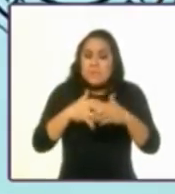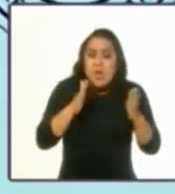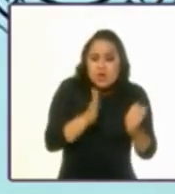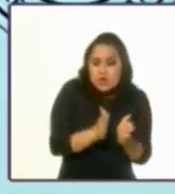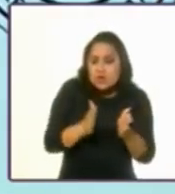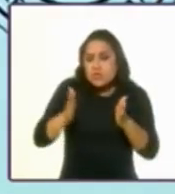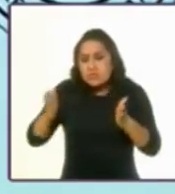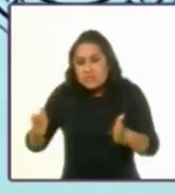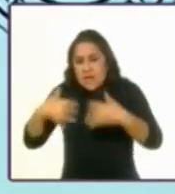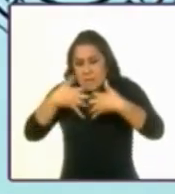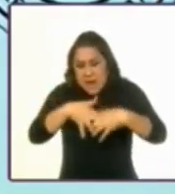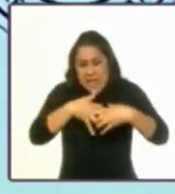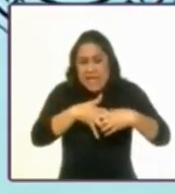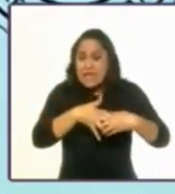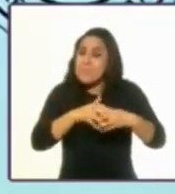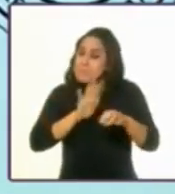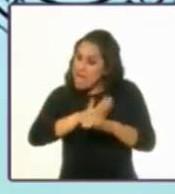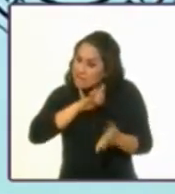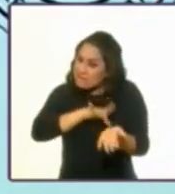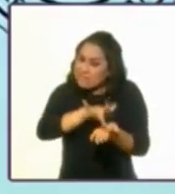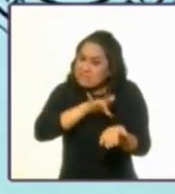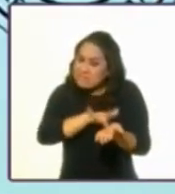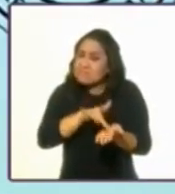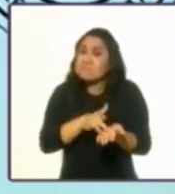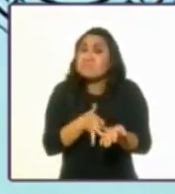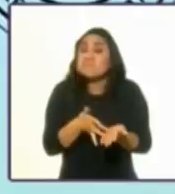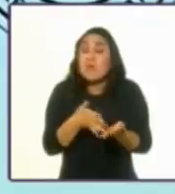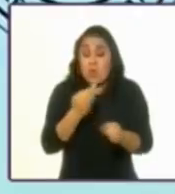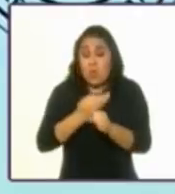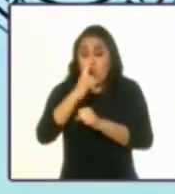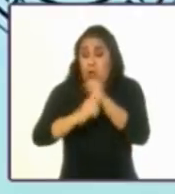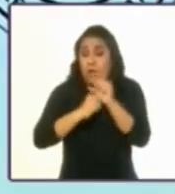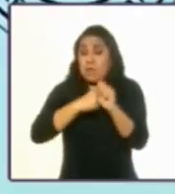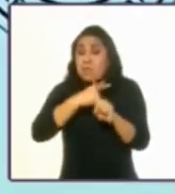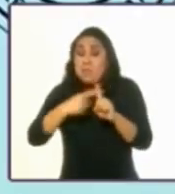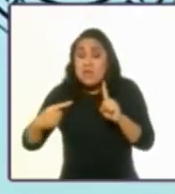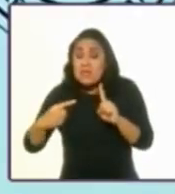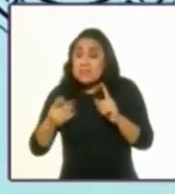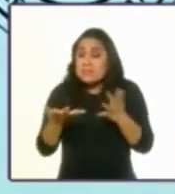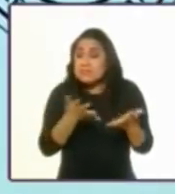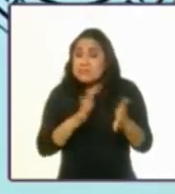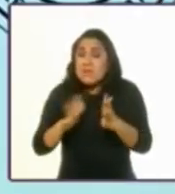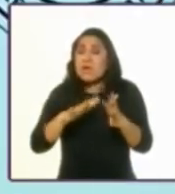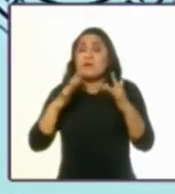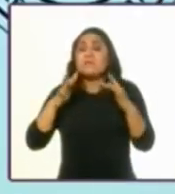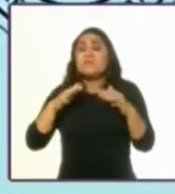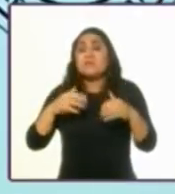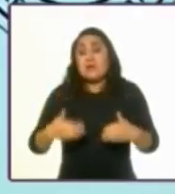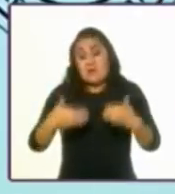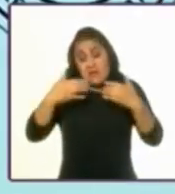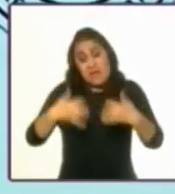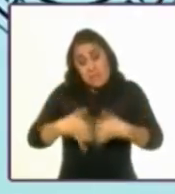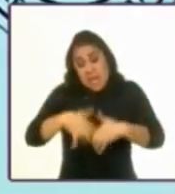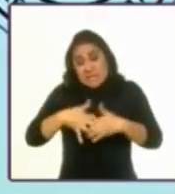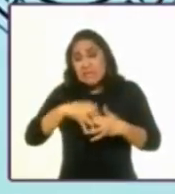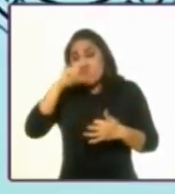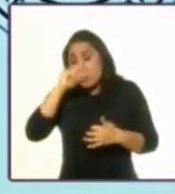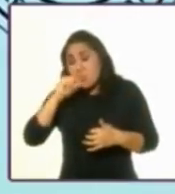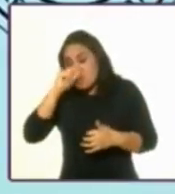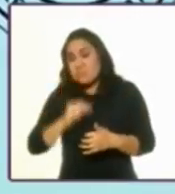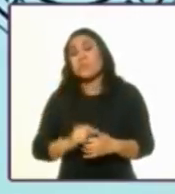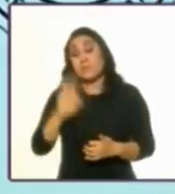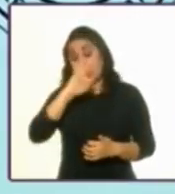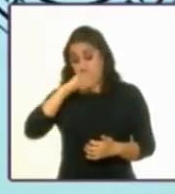empresas sean realmente productivas al año y medio están en promedio saliendo del mercado que vamos a hacer cuando llega a la